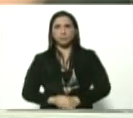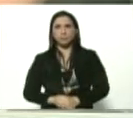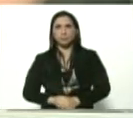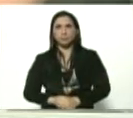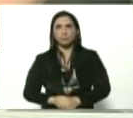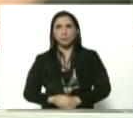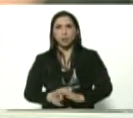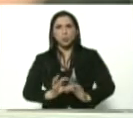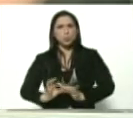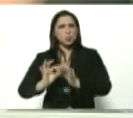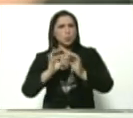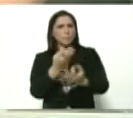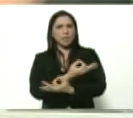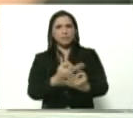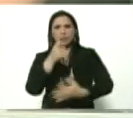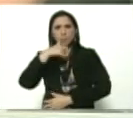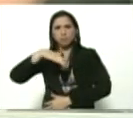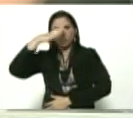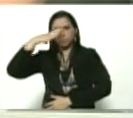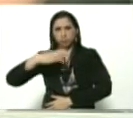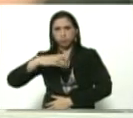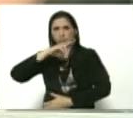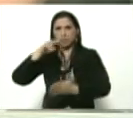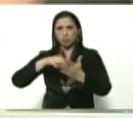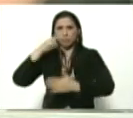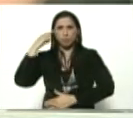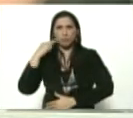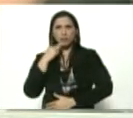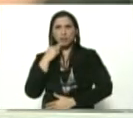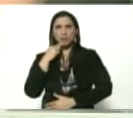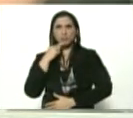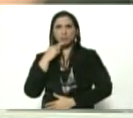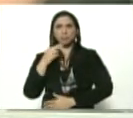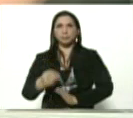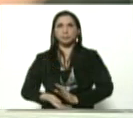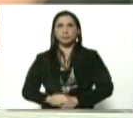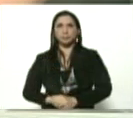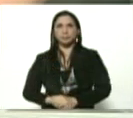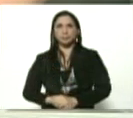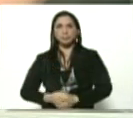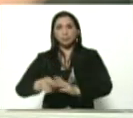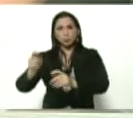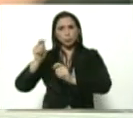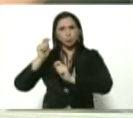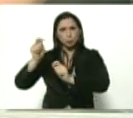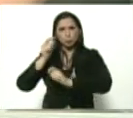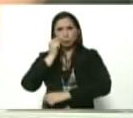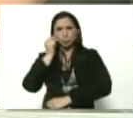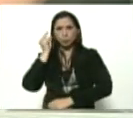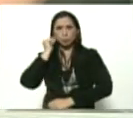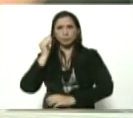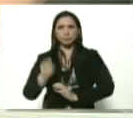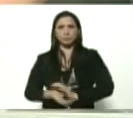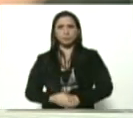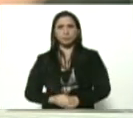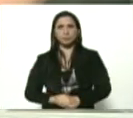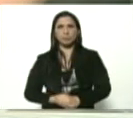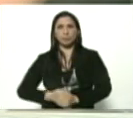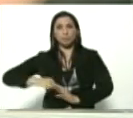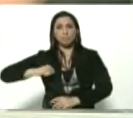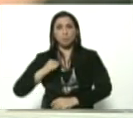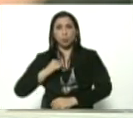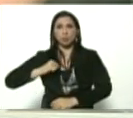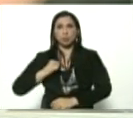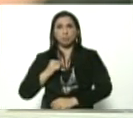La unión perfecta del pueblo, la milicia nacional bolivariana, de los pescadores, de las pescadoras, de la policía.